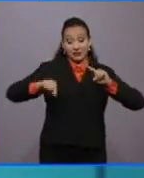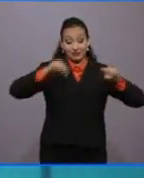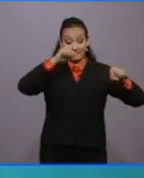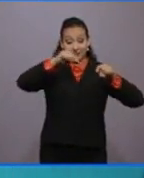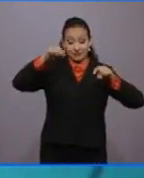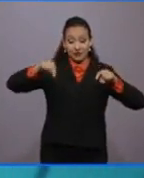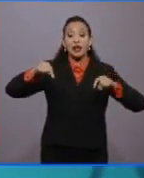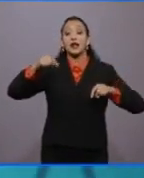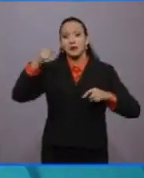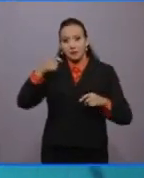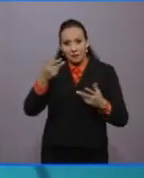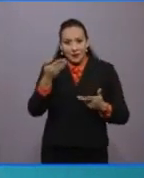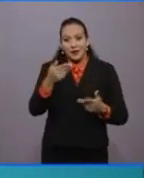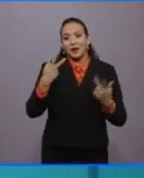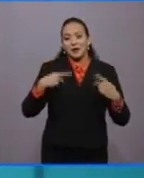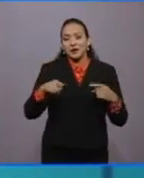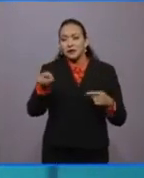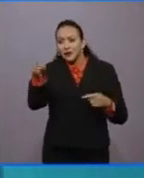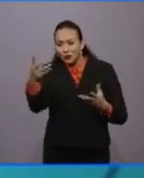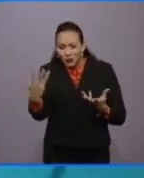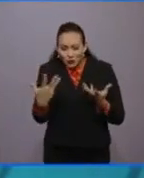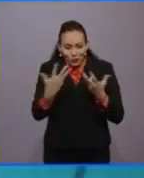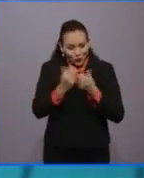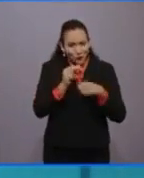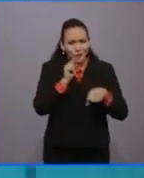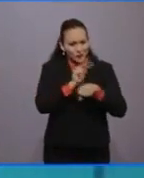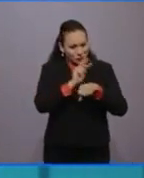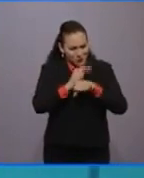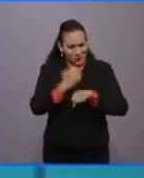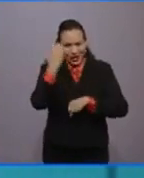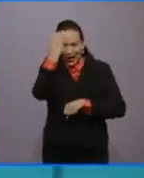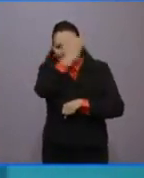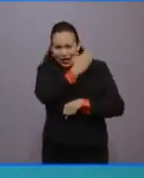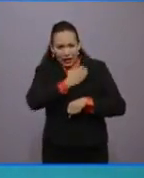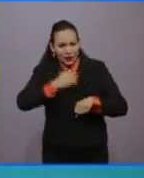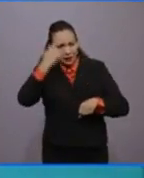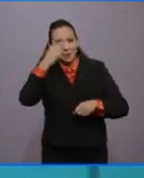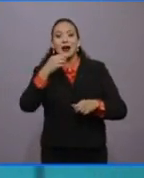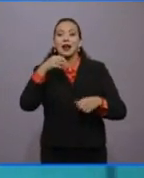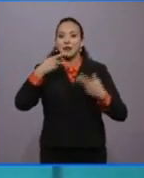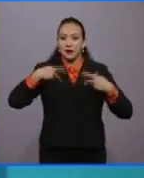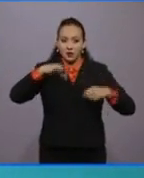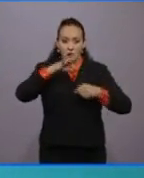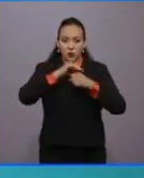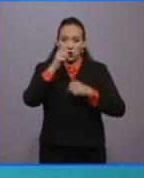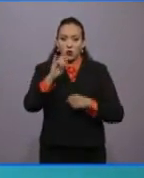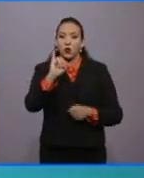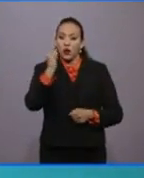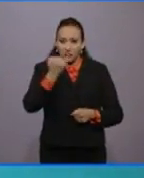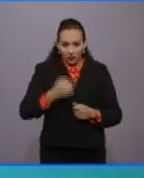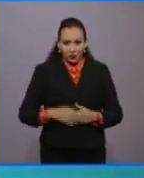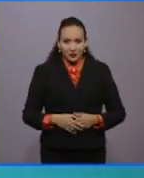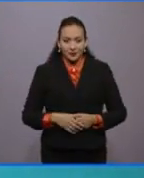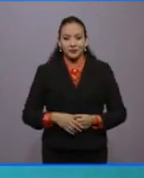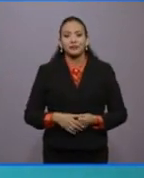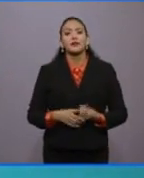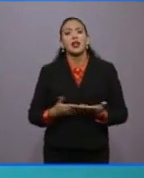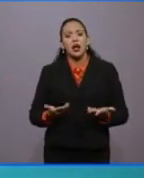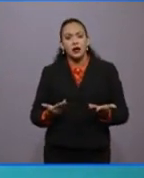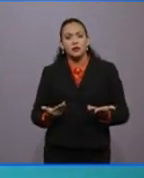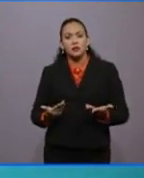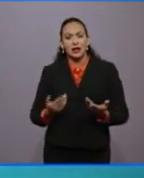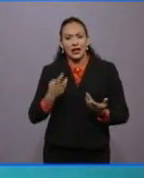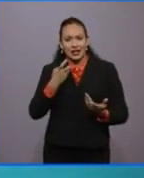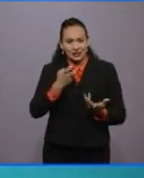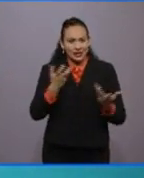a la ciudadanía a sumarse a la observación de la elección del Poder Judicial de junio próximo. Señaló que aunque no ha respaldado